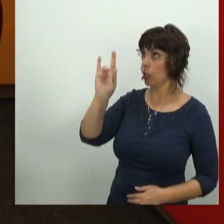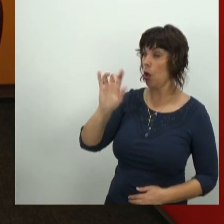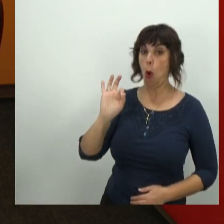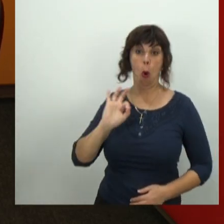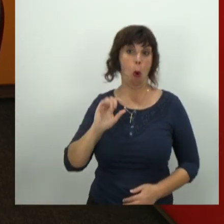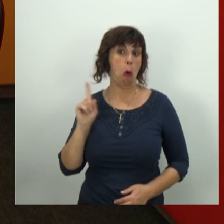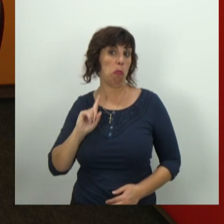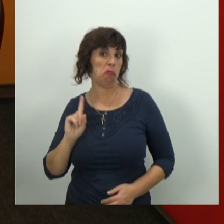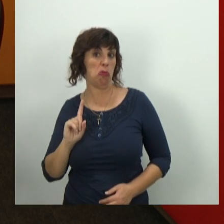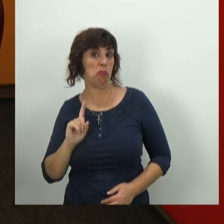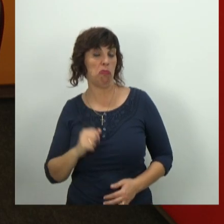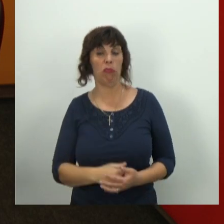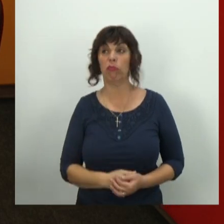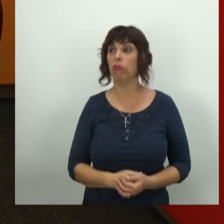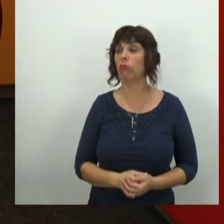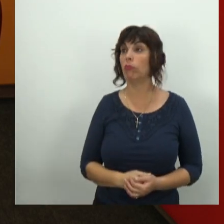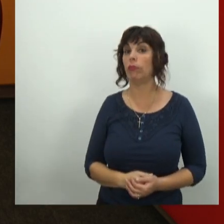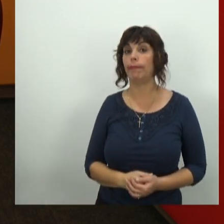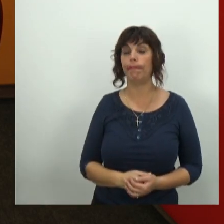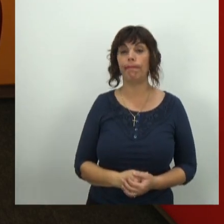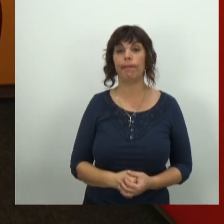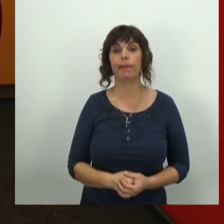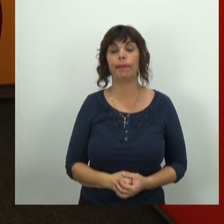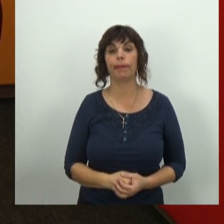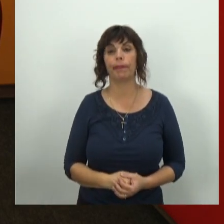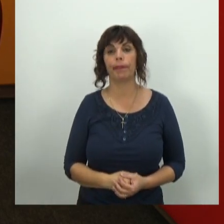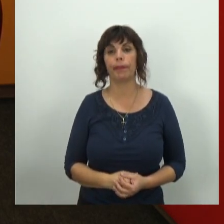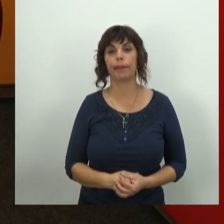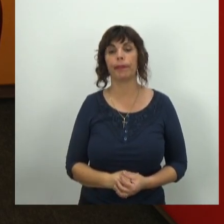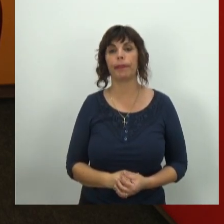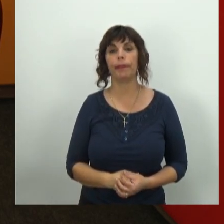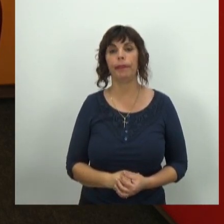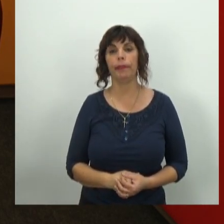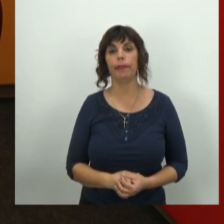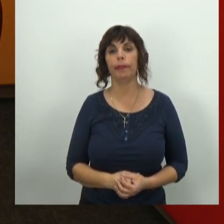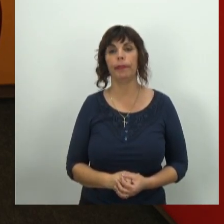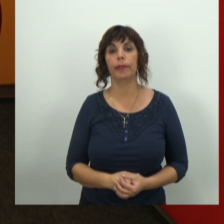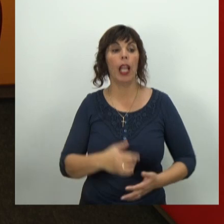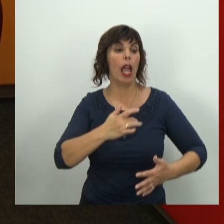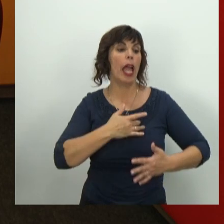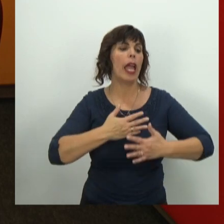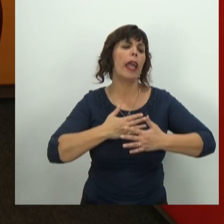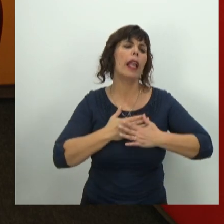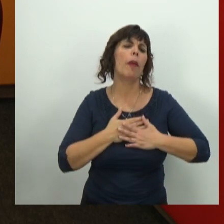Porque si no fuera así, el amor no es el amor.